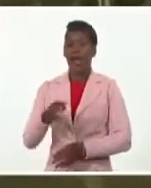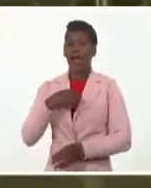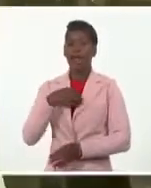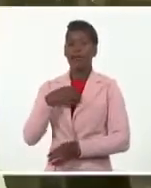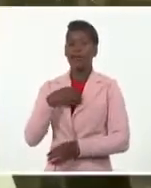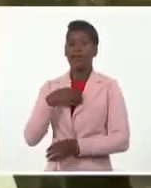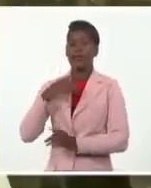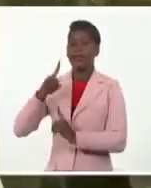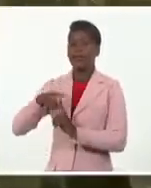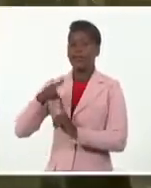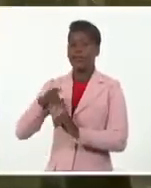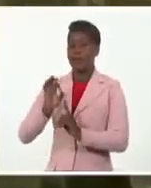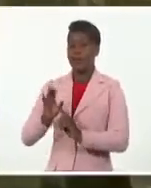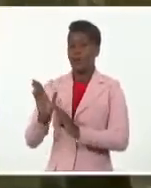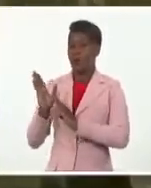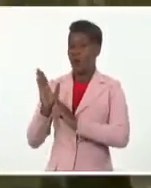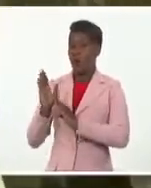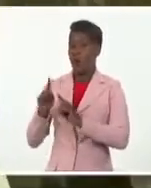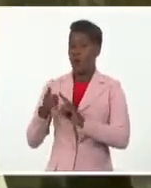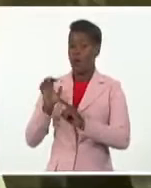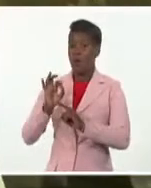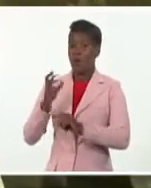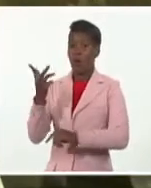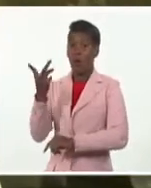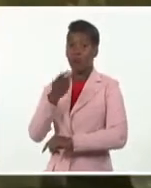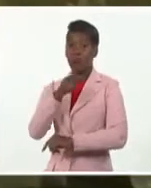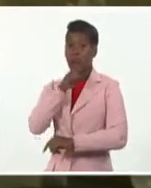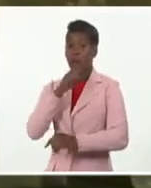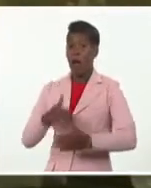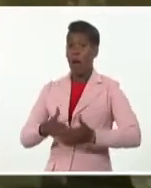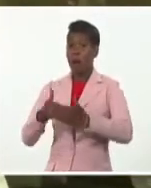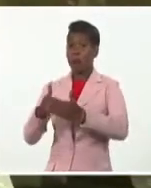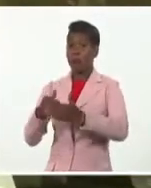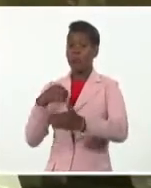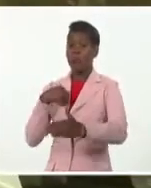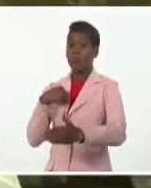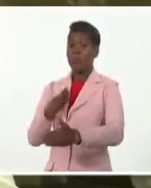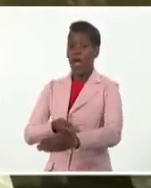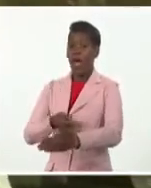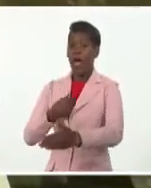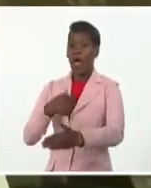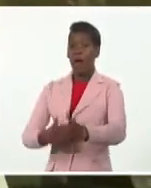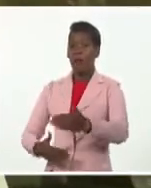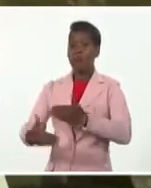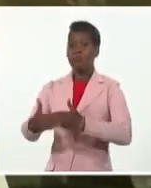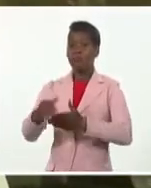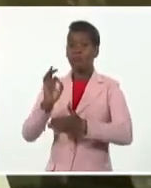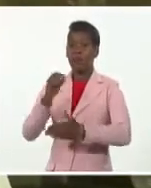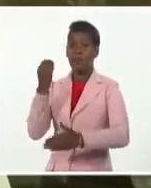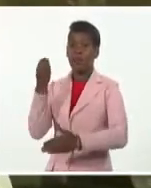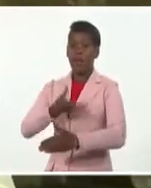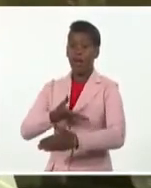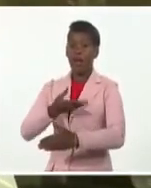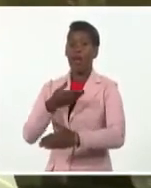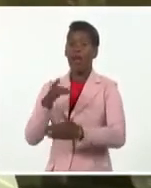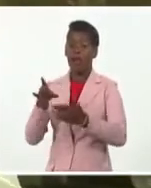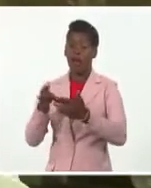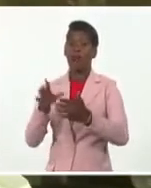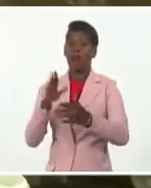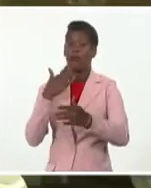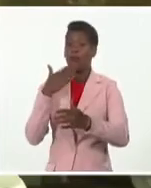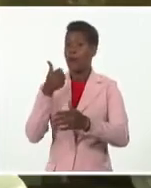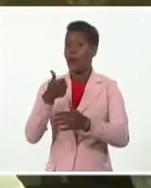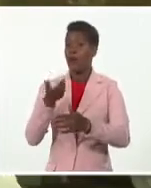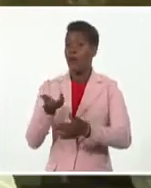hay transferencia de anticuerpos a la descendencia, de transferencia de anticuerpos protectores por diferentes métodos inmunosimáticos,